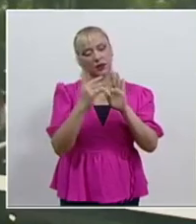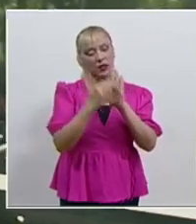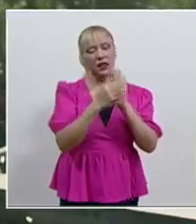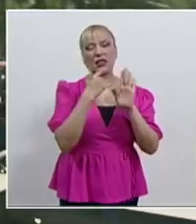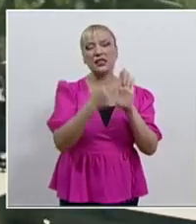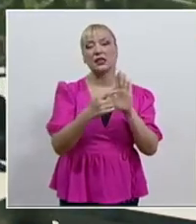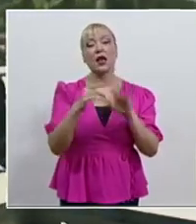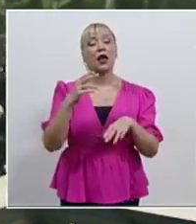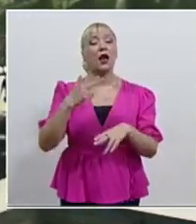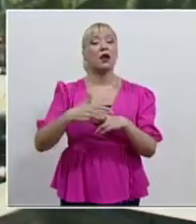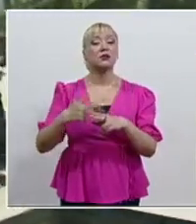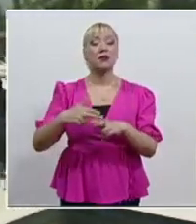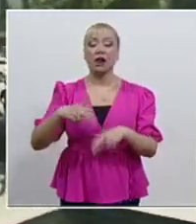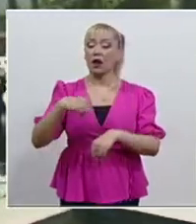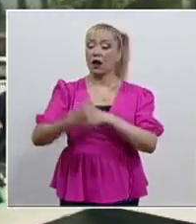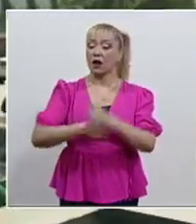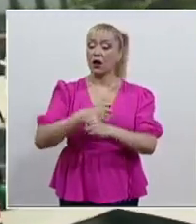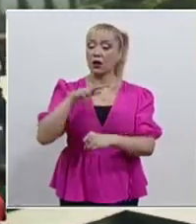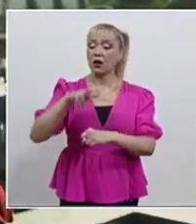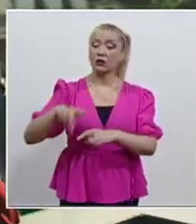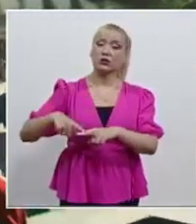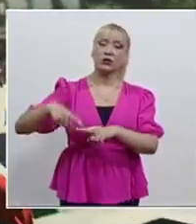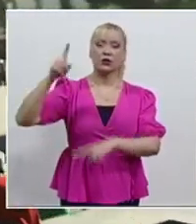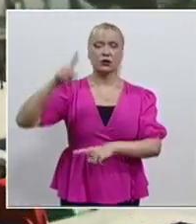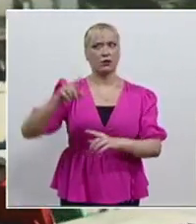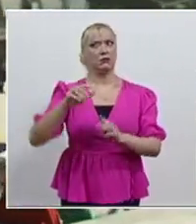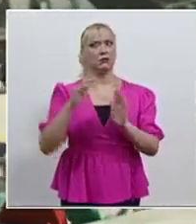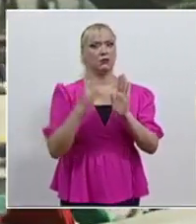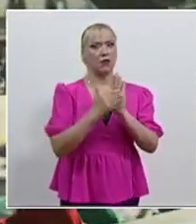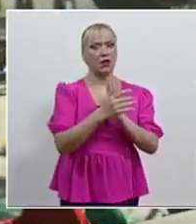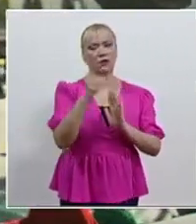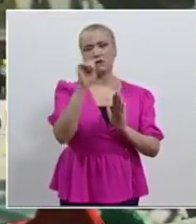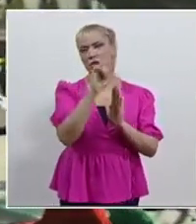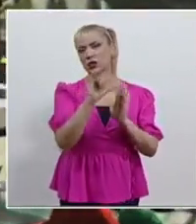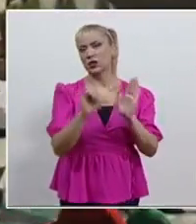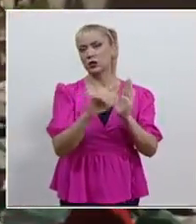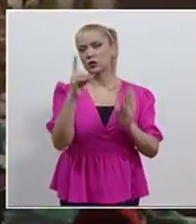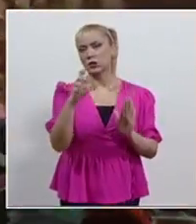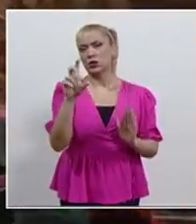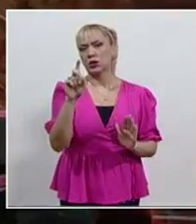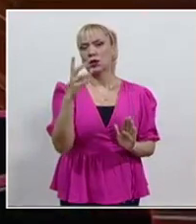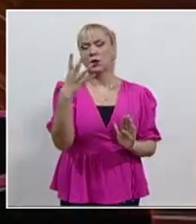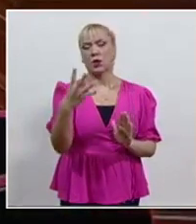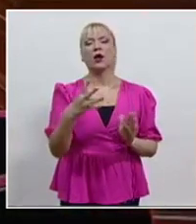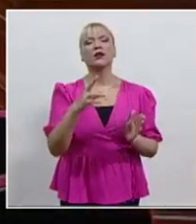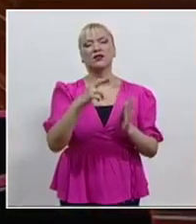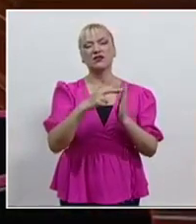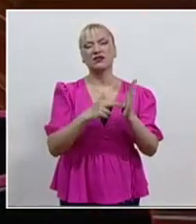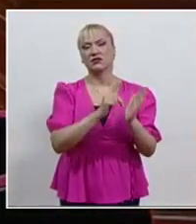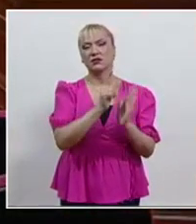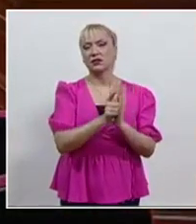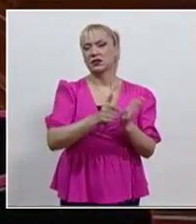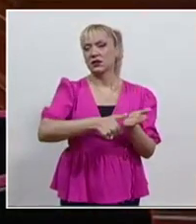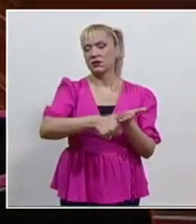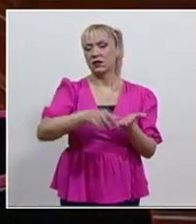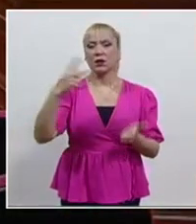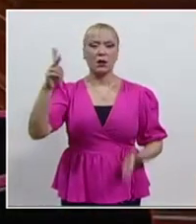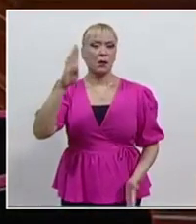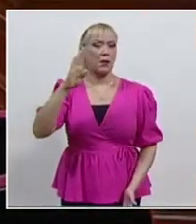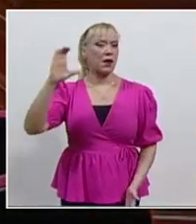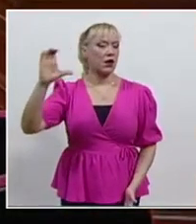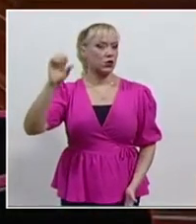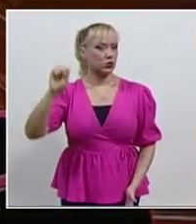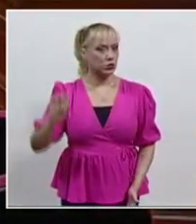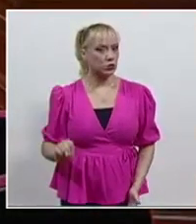de edad del primer párrafo del artículo 144 ter del Código Civil del Estado de Baja California Sur, disposición que